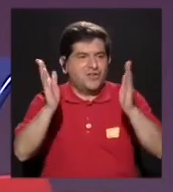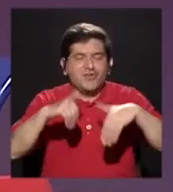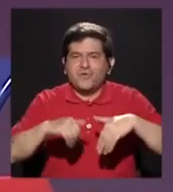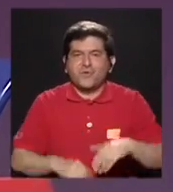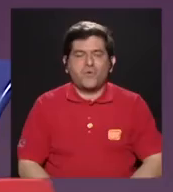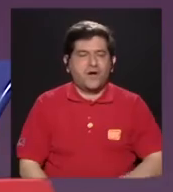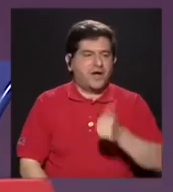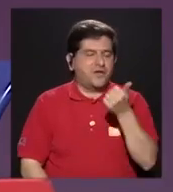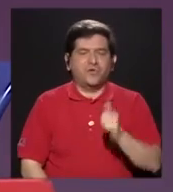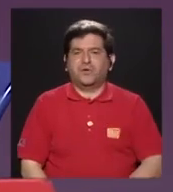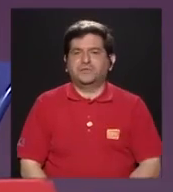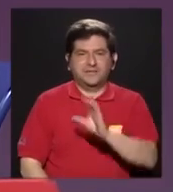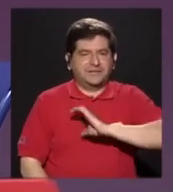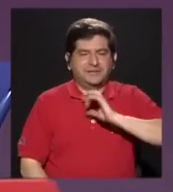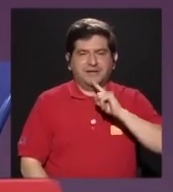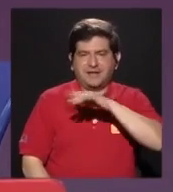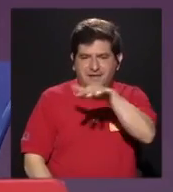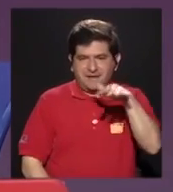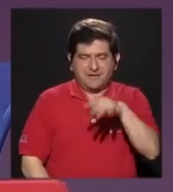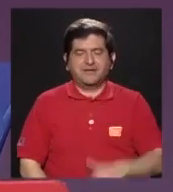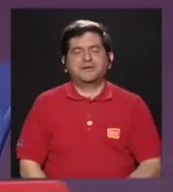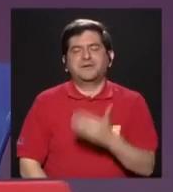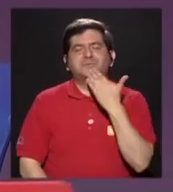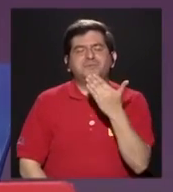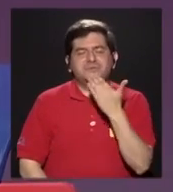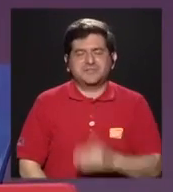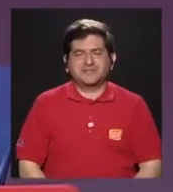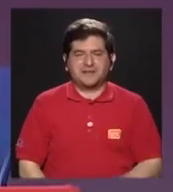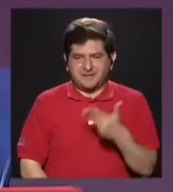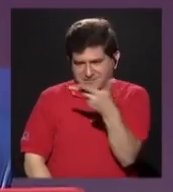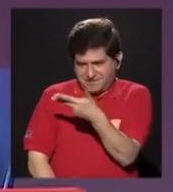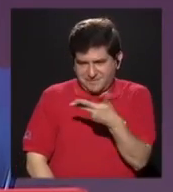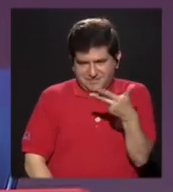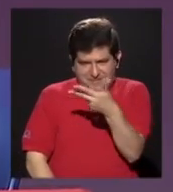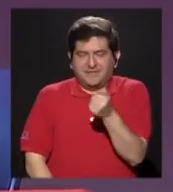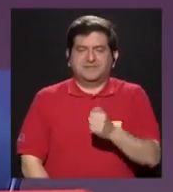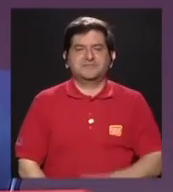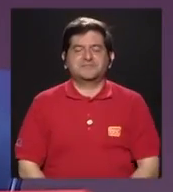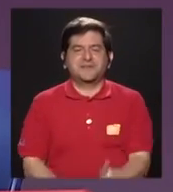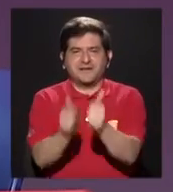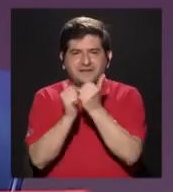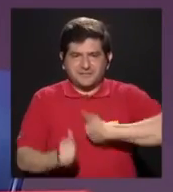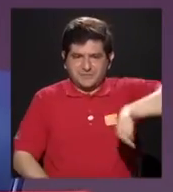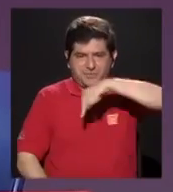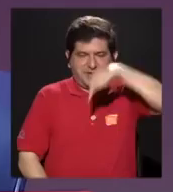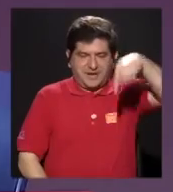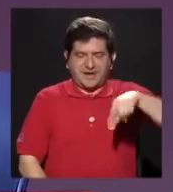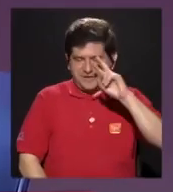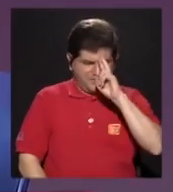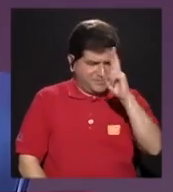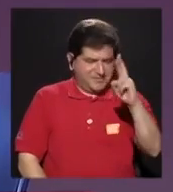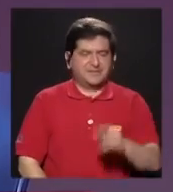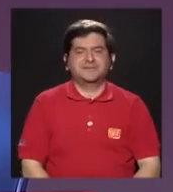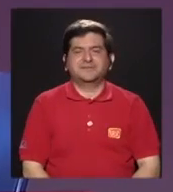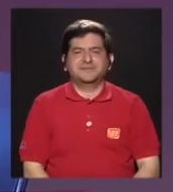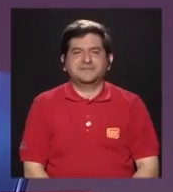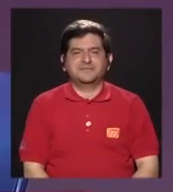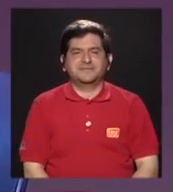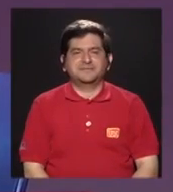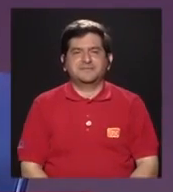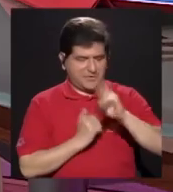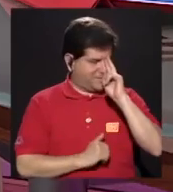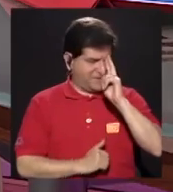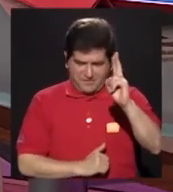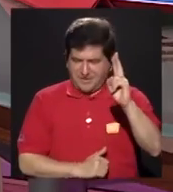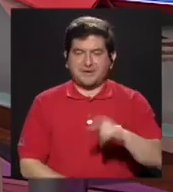cara de la realidad les agradezco mucho miguel marco larissa por acompañarnos en irreverencias fundamentalmente muchas